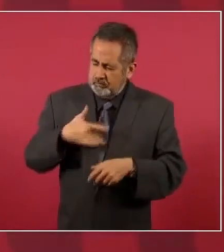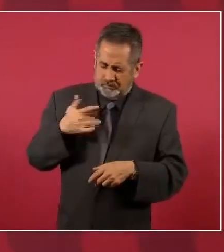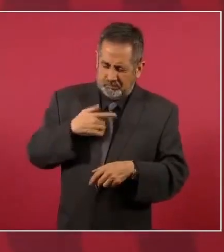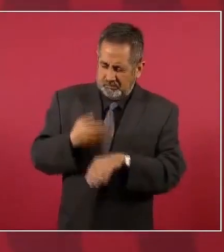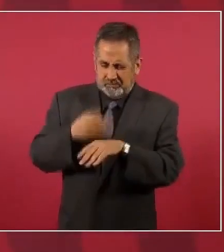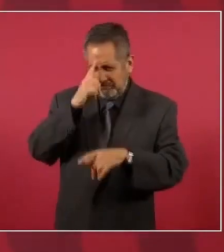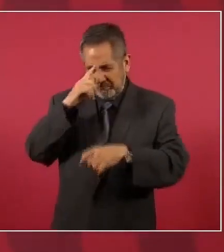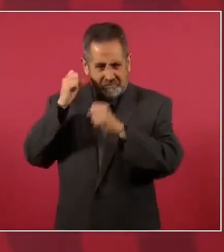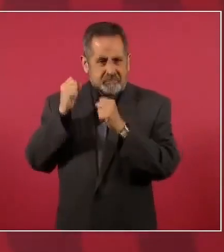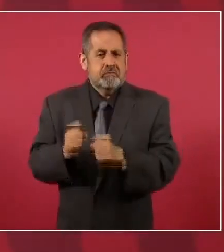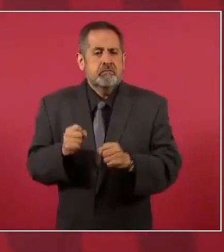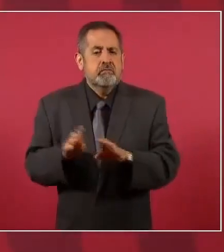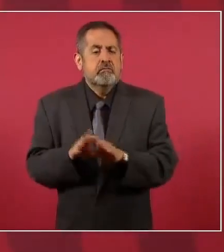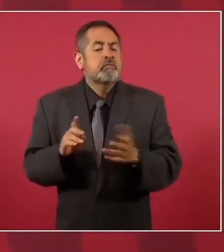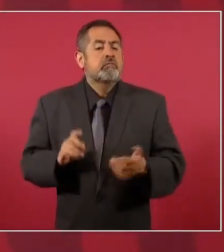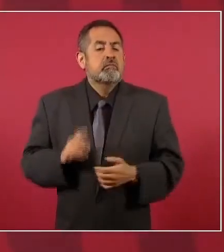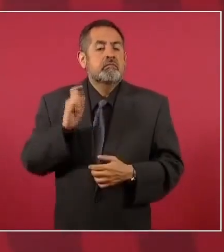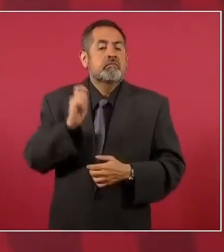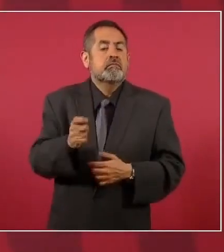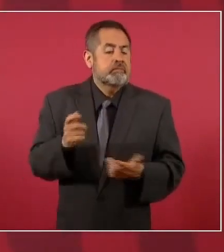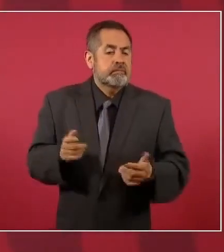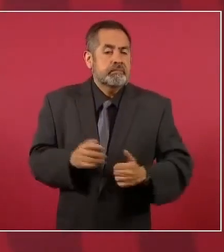absolutamente seguros, porque le tenemos